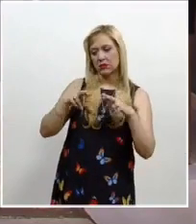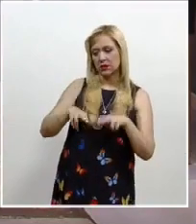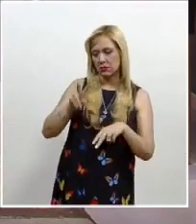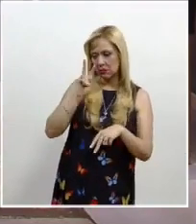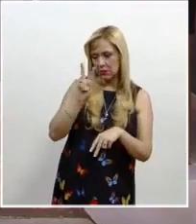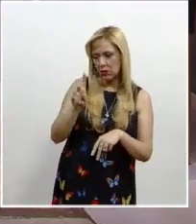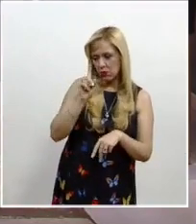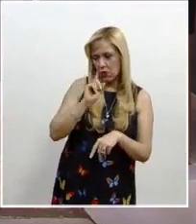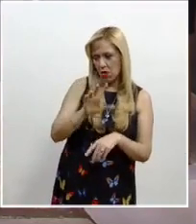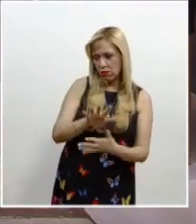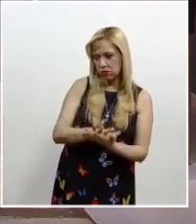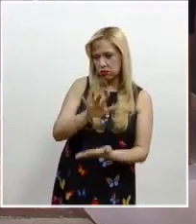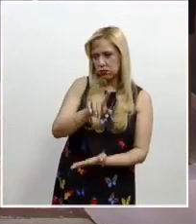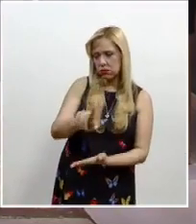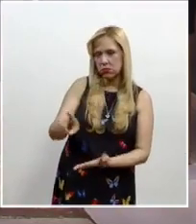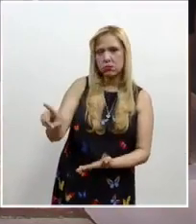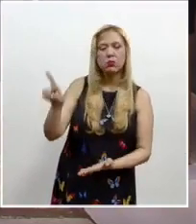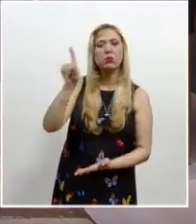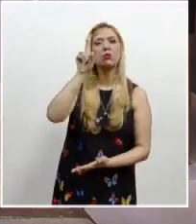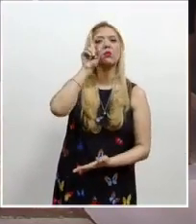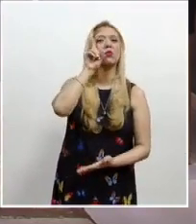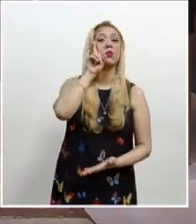mayoría mujeres, que son